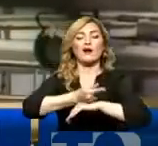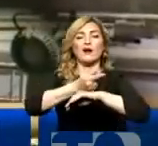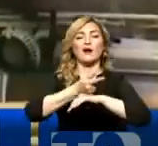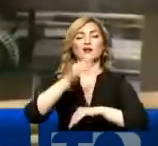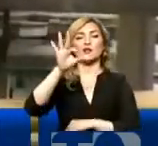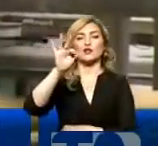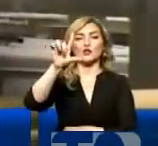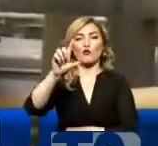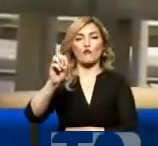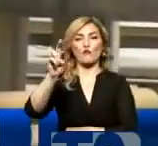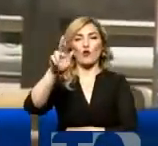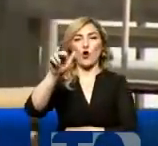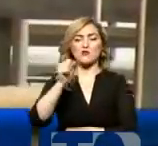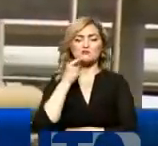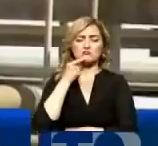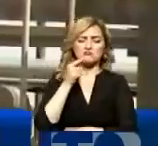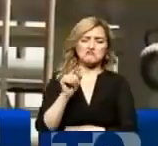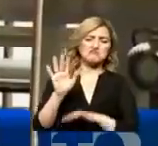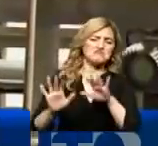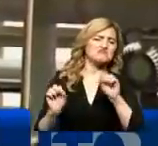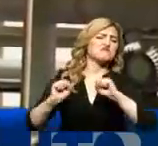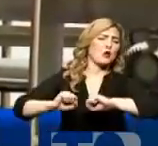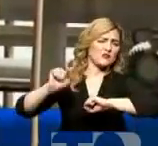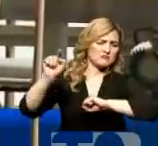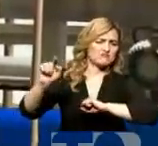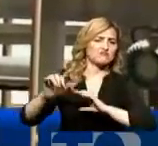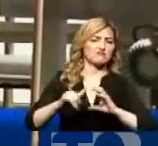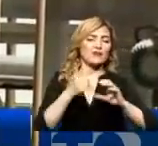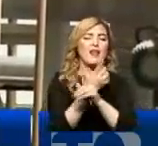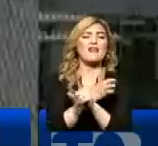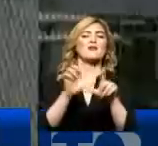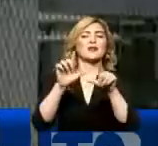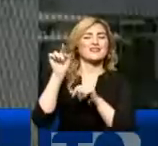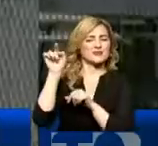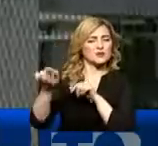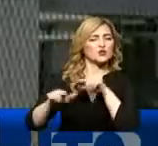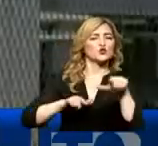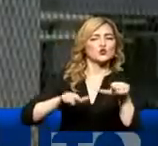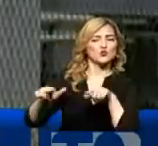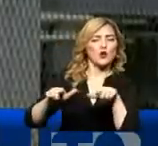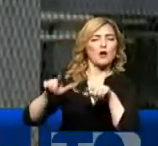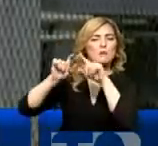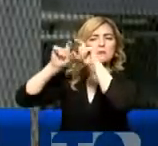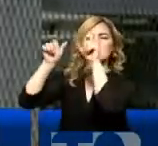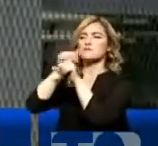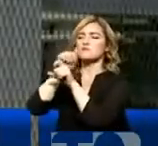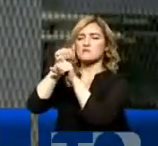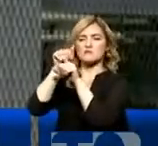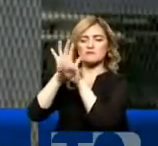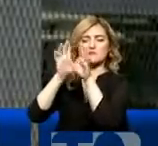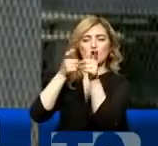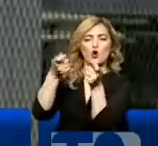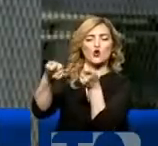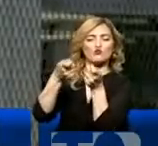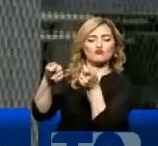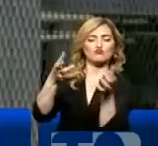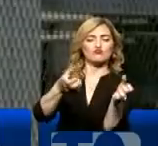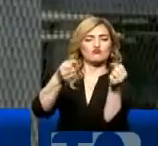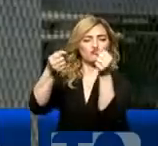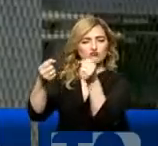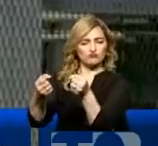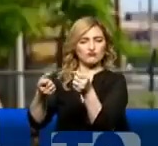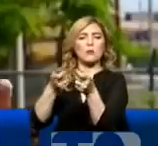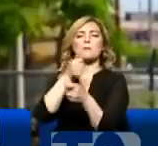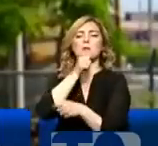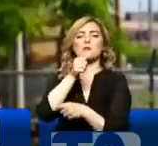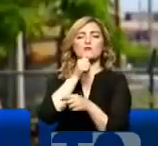la posibilidad de concesionar la refinería de La Libertad y que previo a eso se efectúe un cierre temporal para buscar que sean